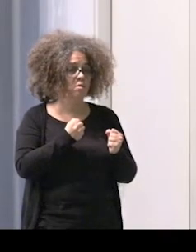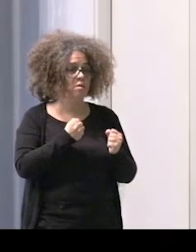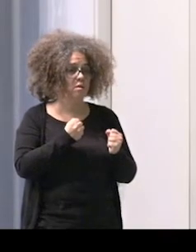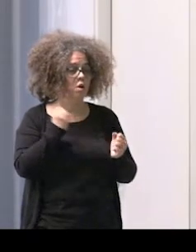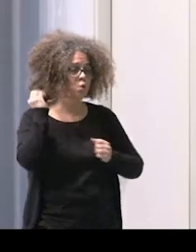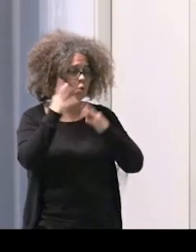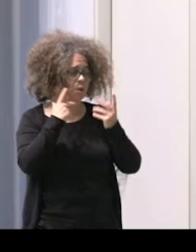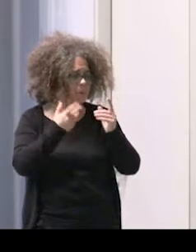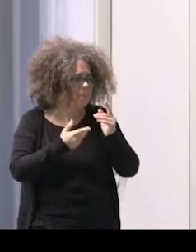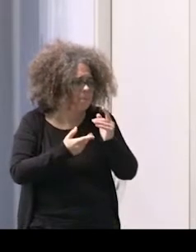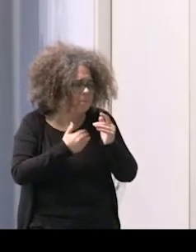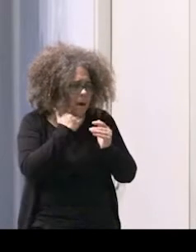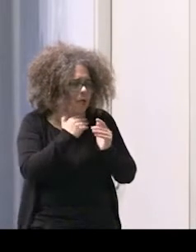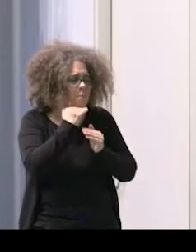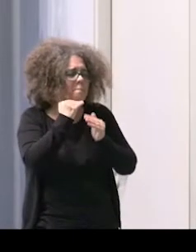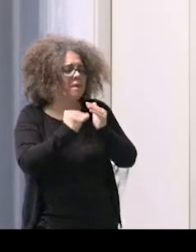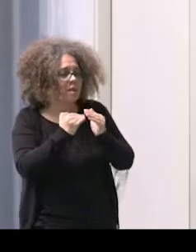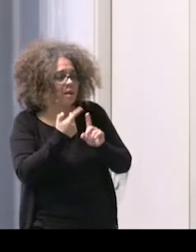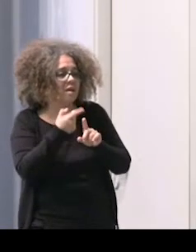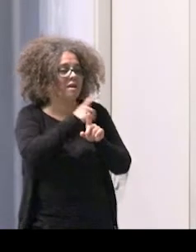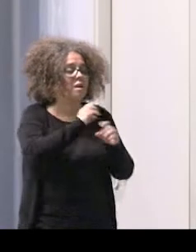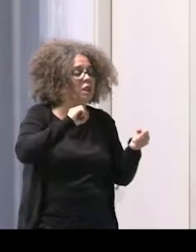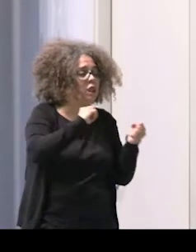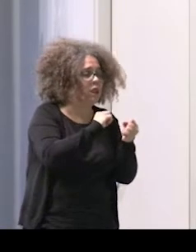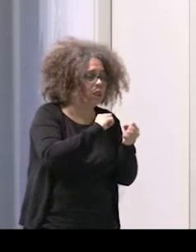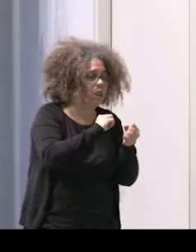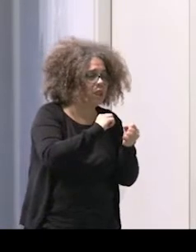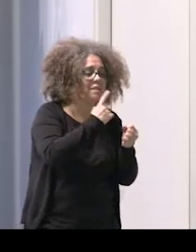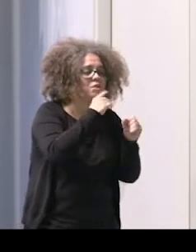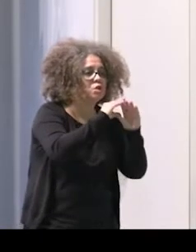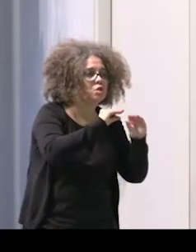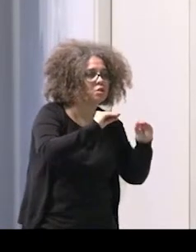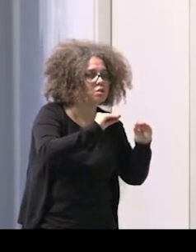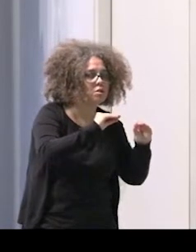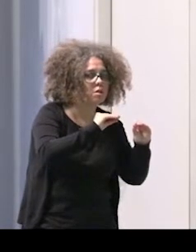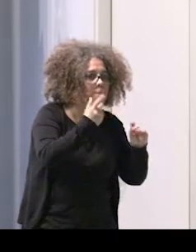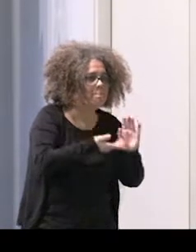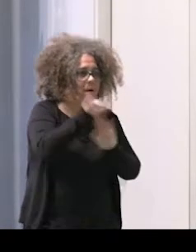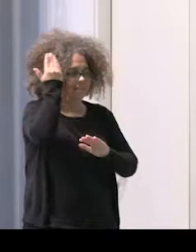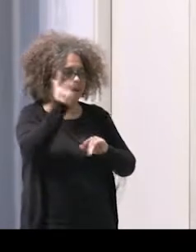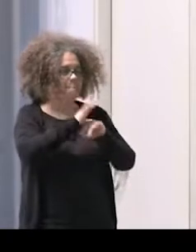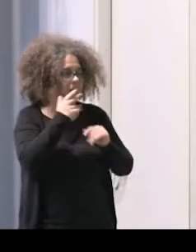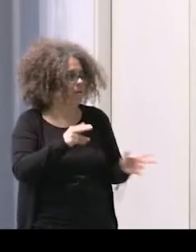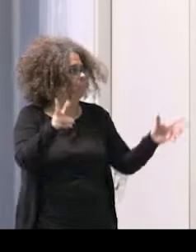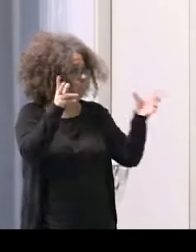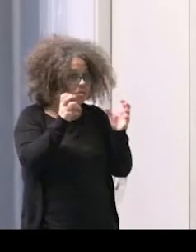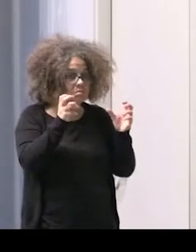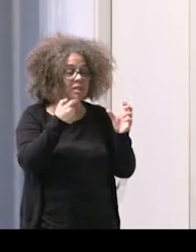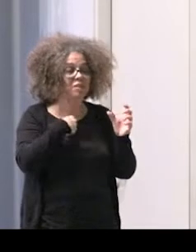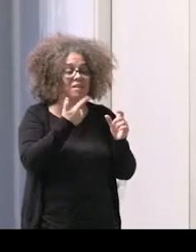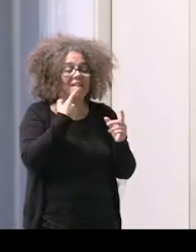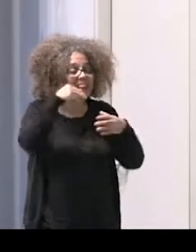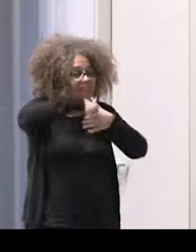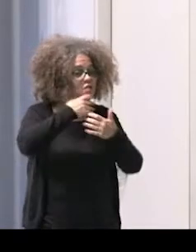ruido que cuando hay silencio, y sonidos poco intensos disparan mucho más cuando hay ruido que cuando hay silencio. En el nervio es más